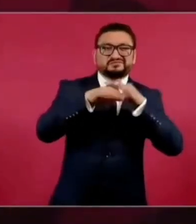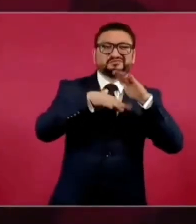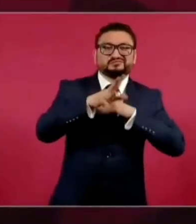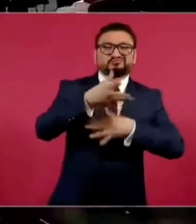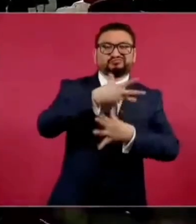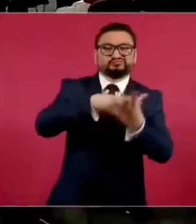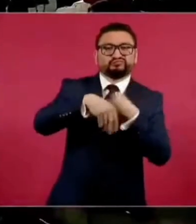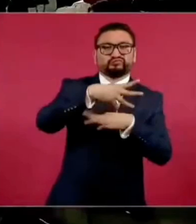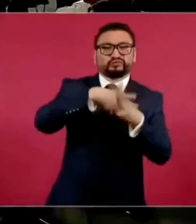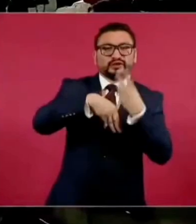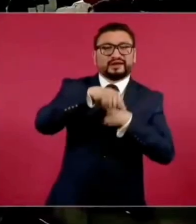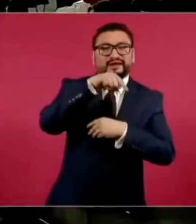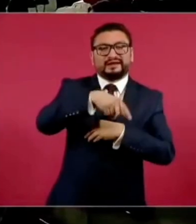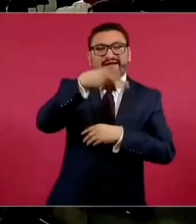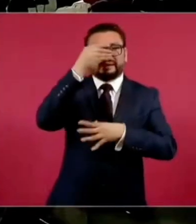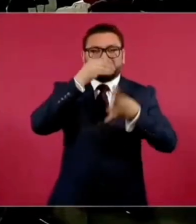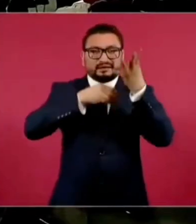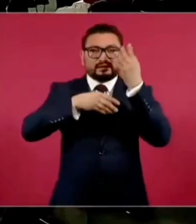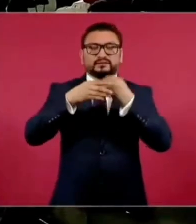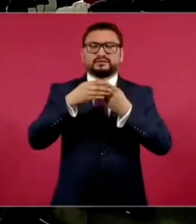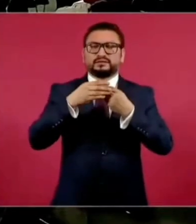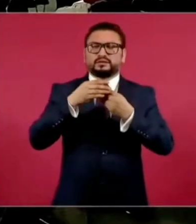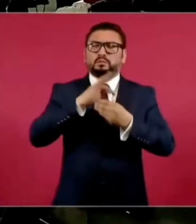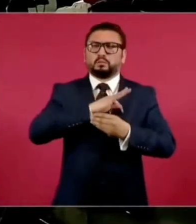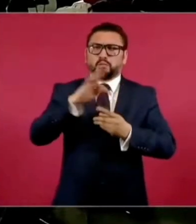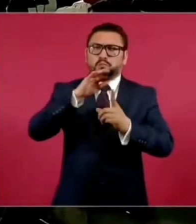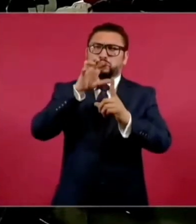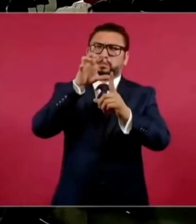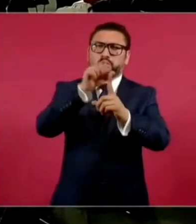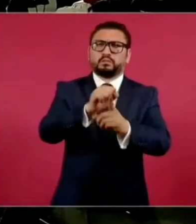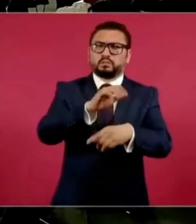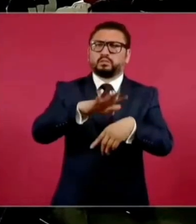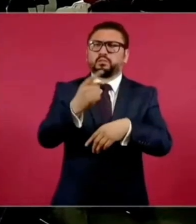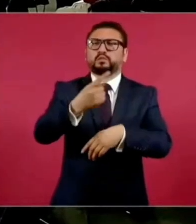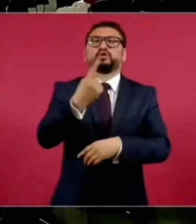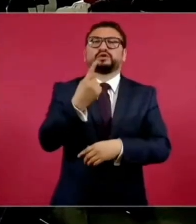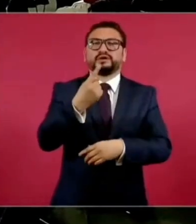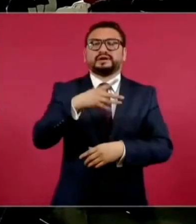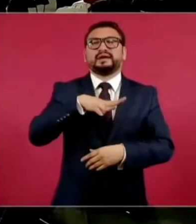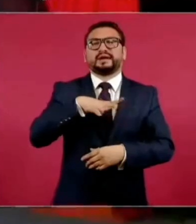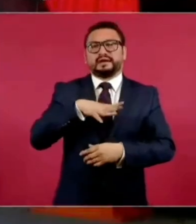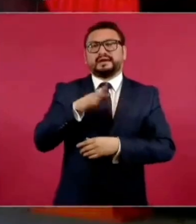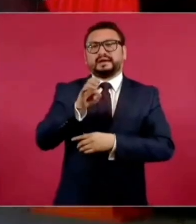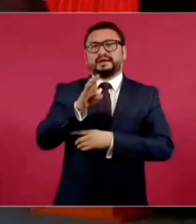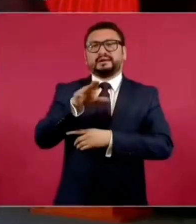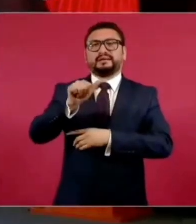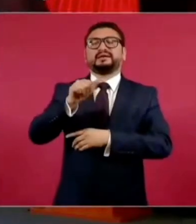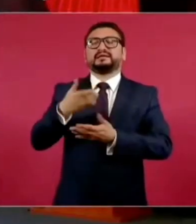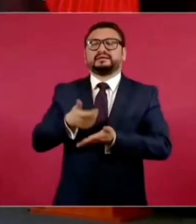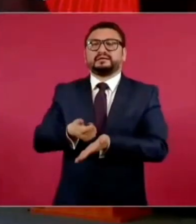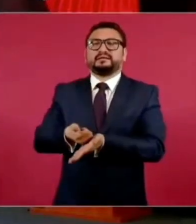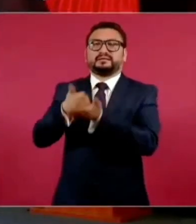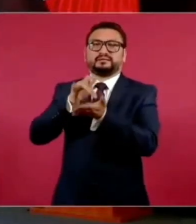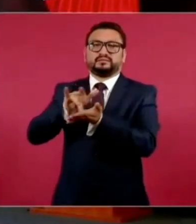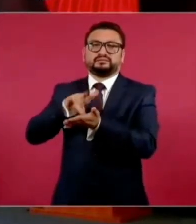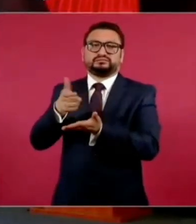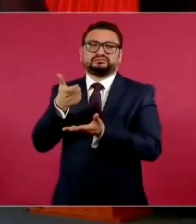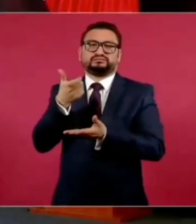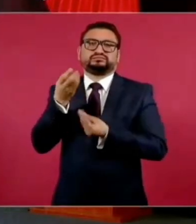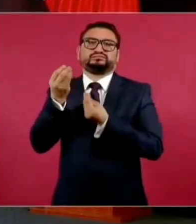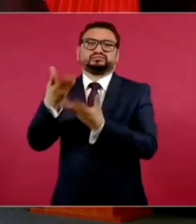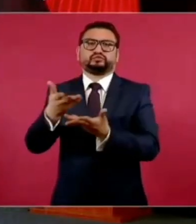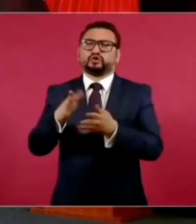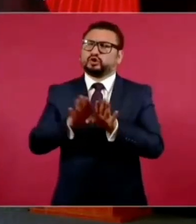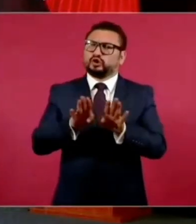Pues, ¿por qué se logra esto? Porque se tiene una beca. ¿Y de dónde sale